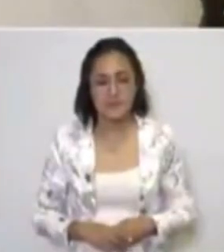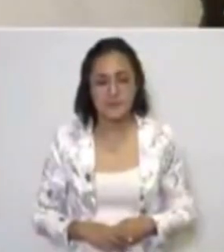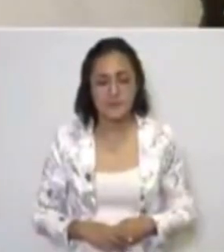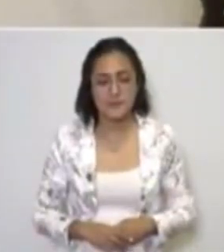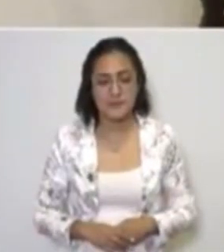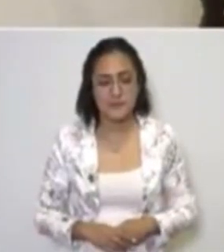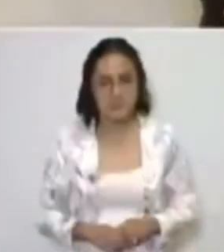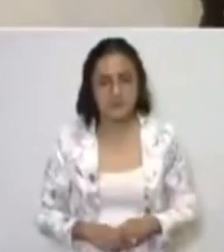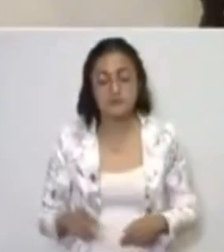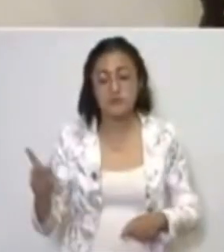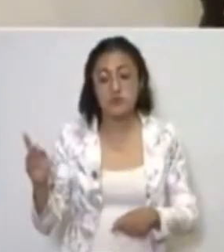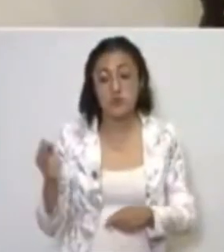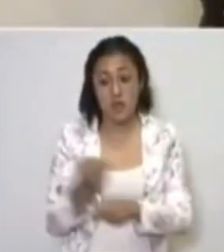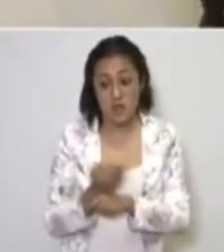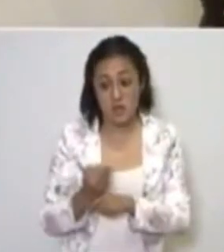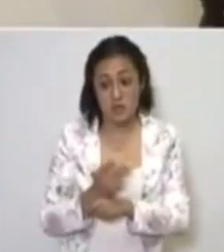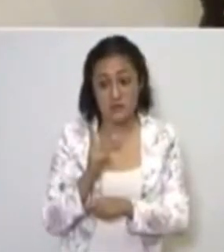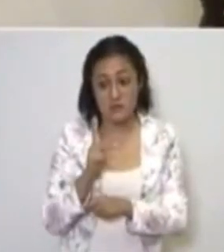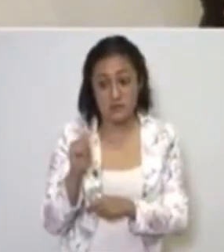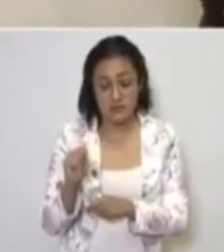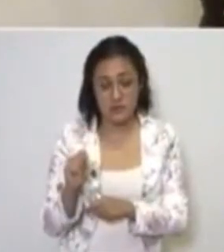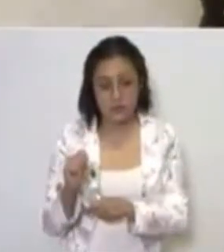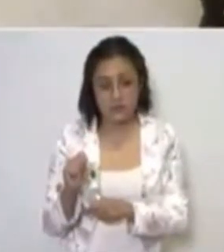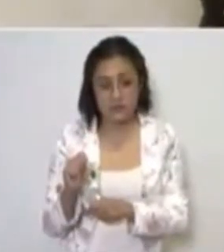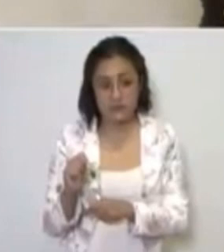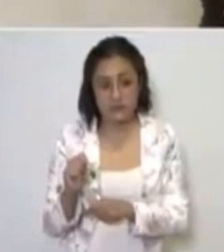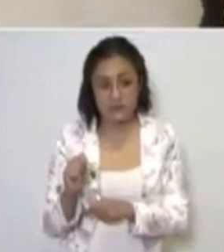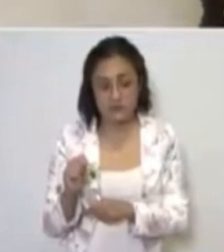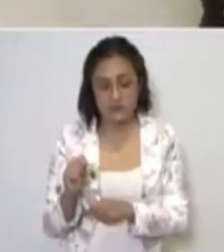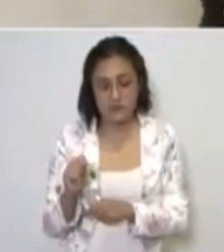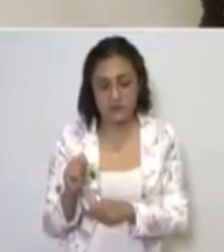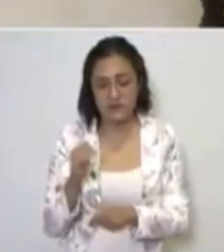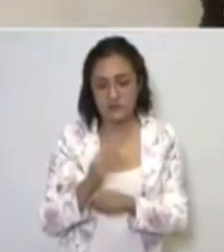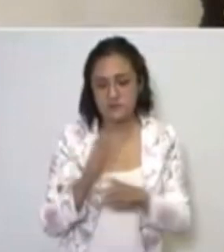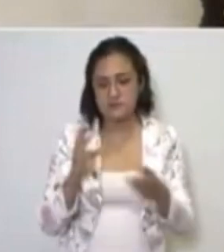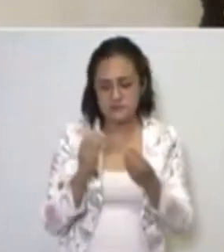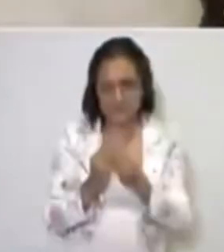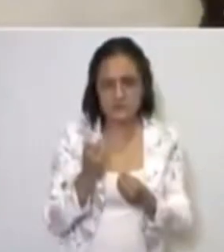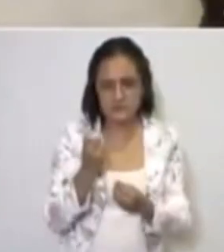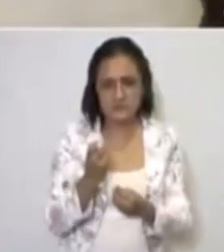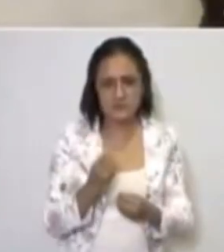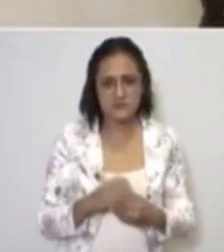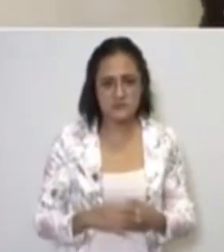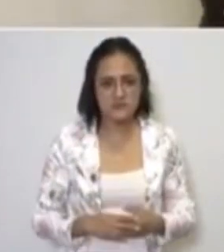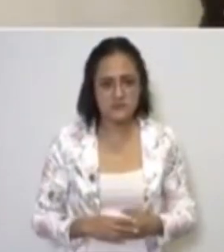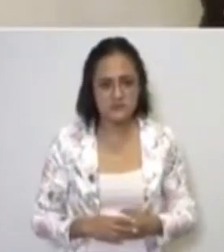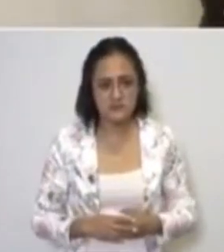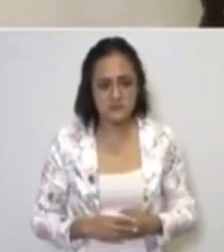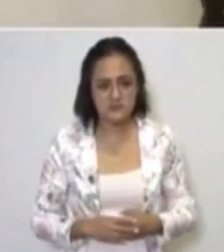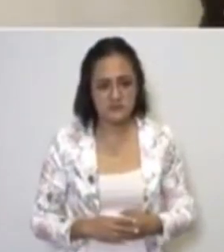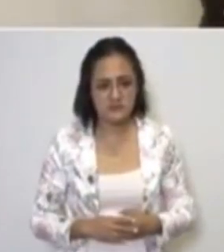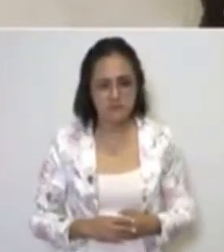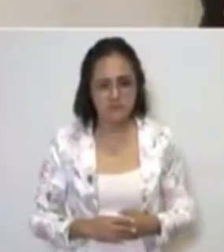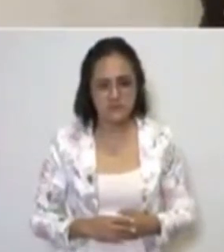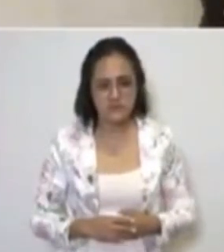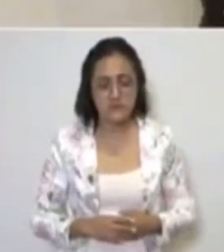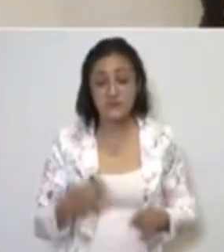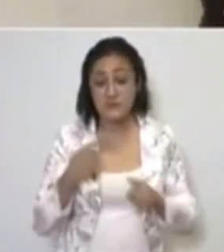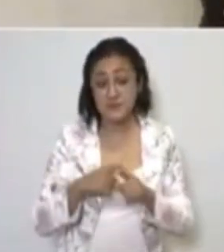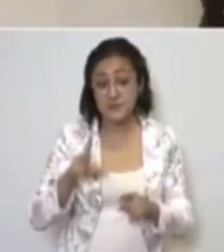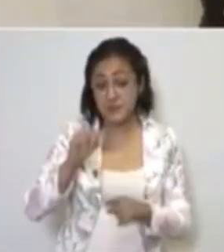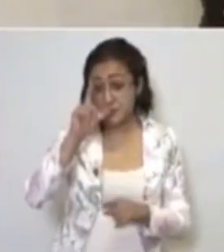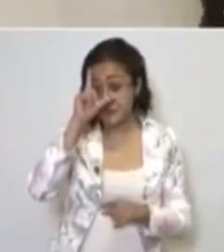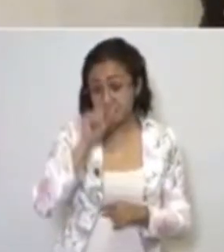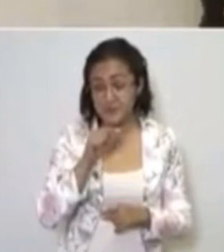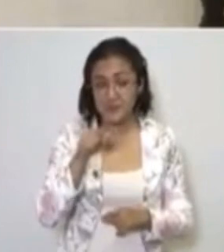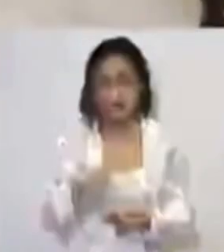Morena, PT, Verde. Que no nos falle el verde, ¿eh? Que no le falle